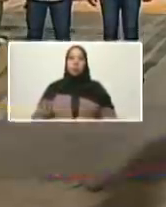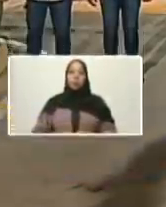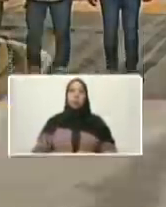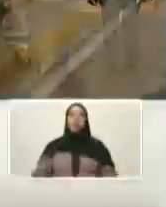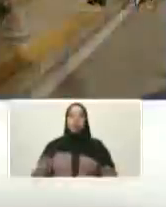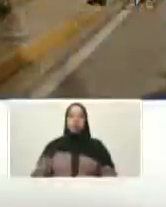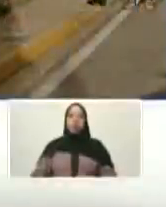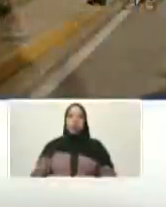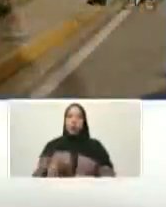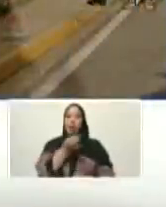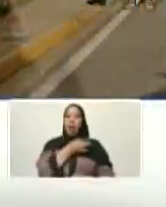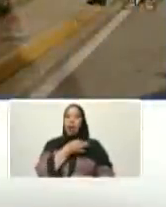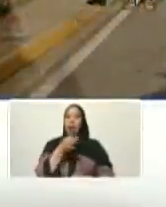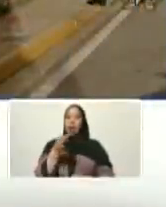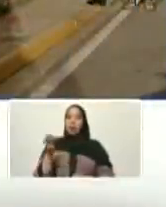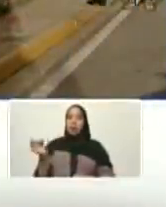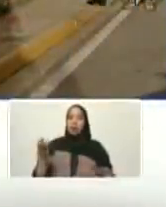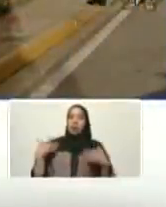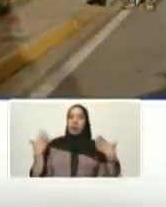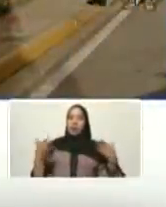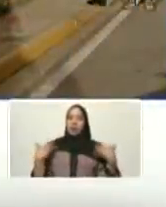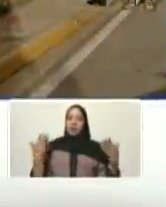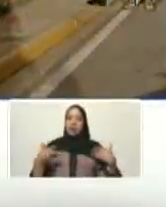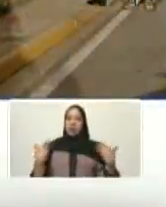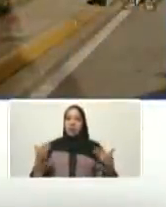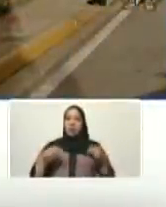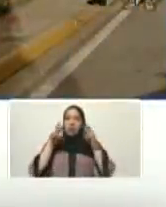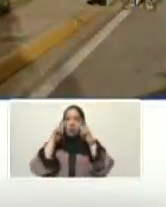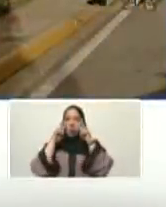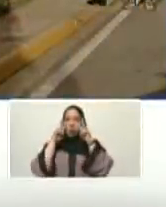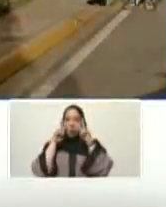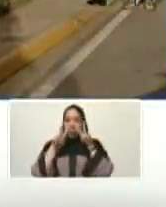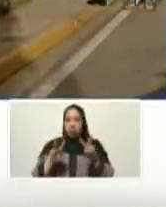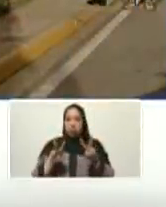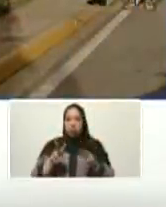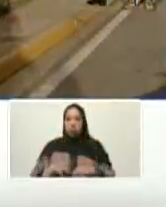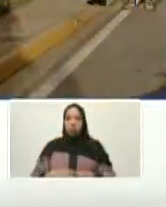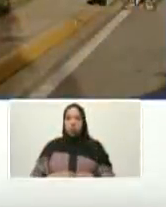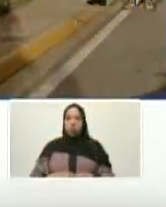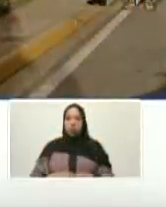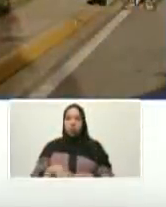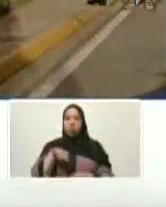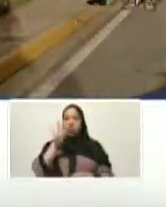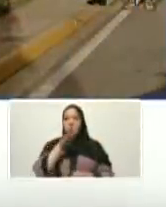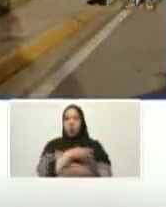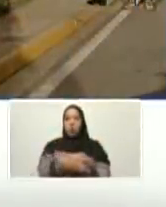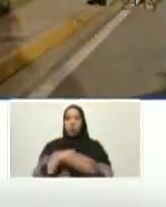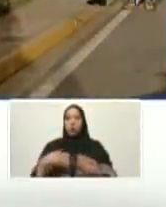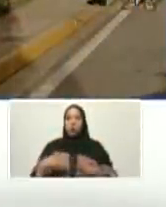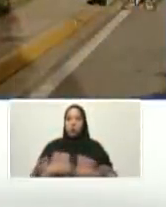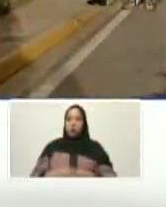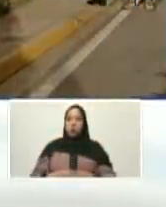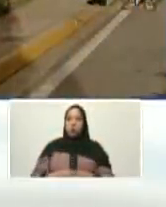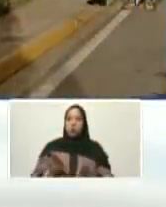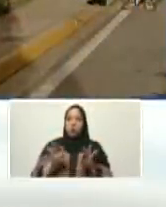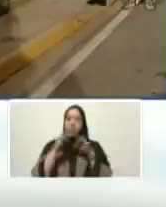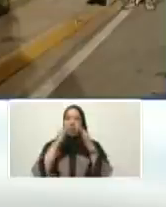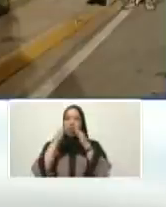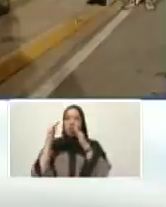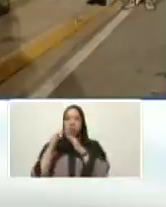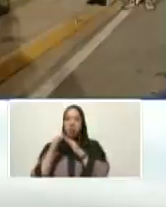excelente excelente me alegra mucho me gustaría ver como develan el hito cuatro millones son cuatro millones de hogares